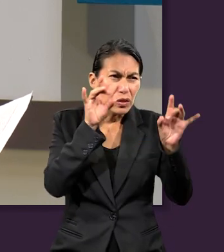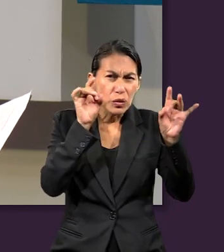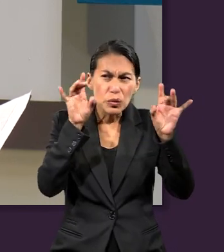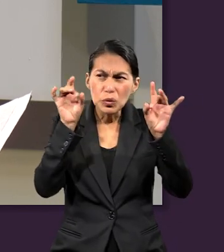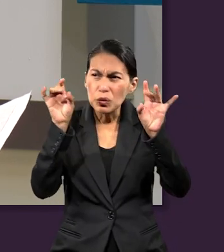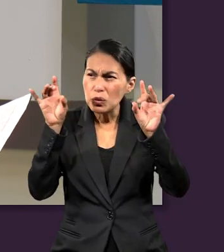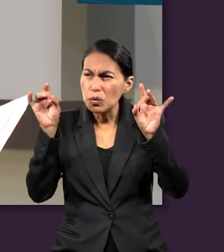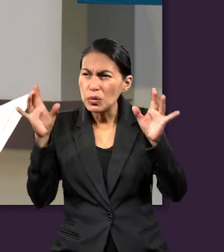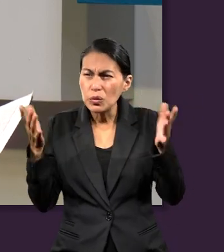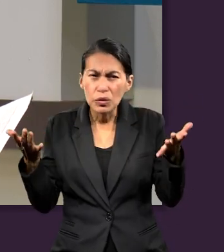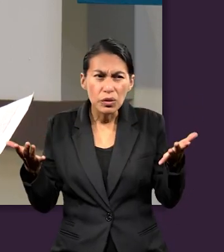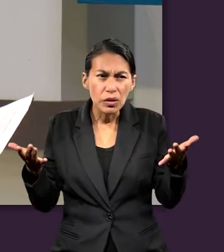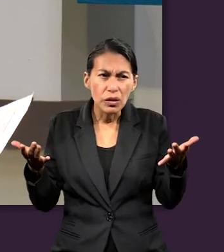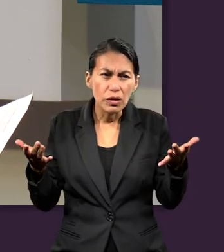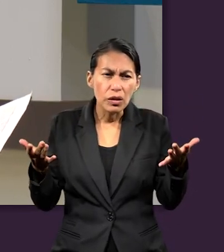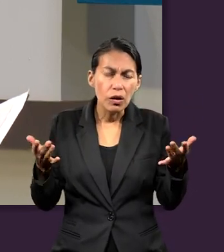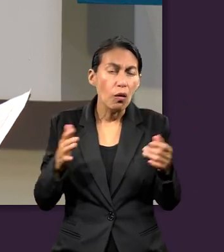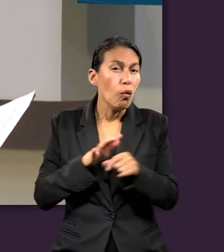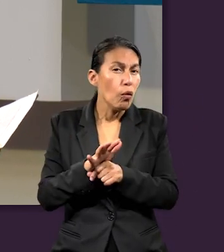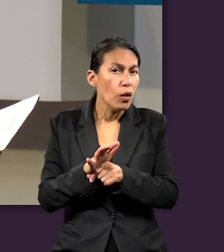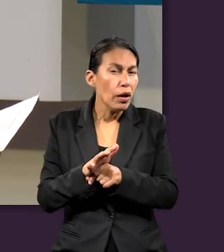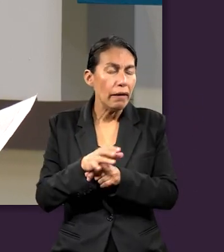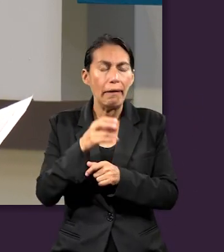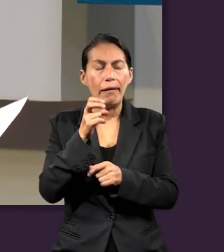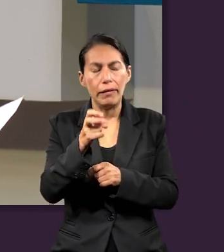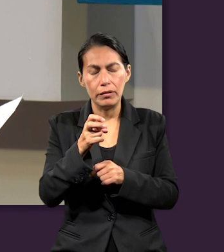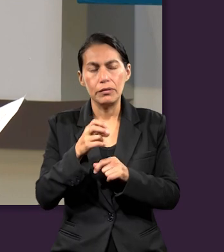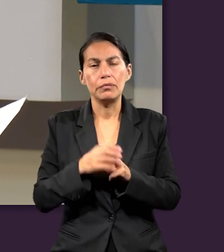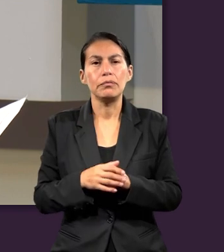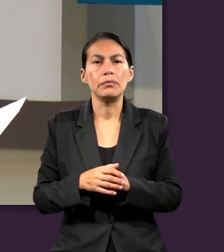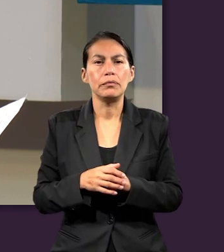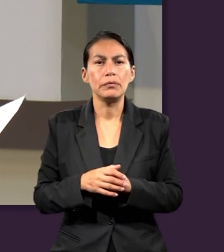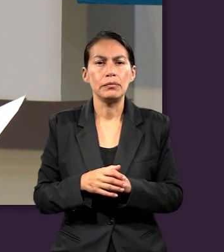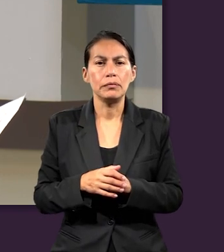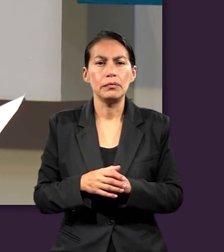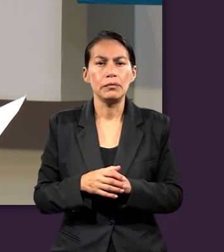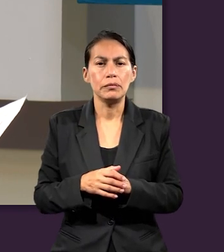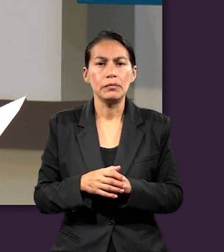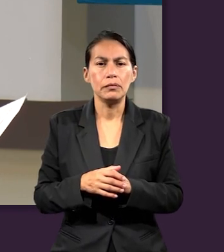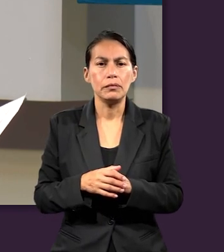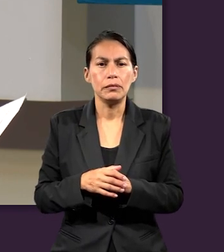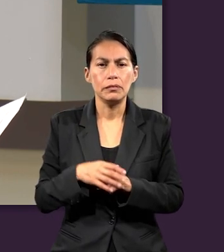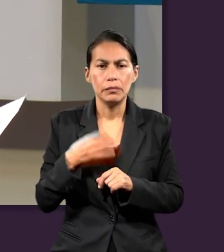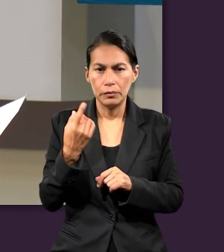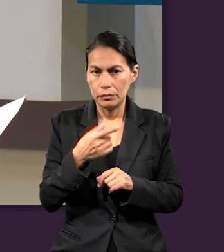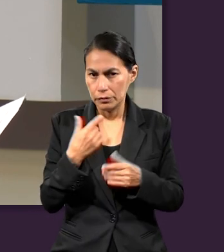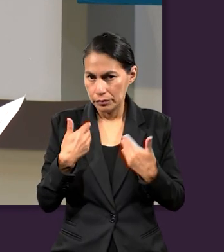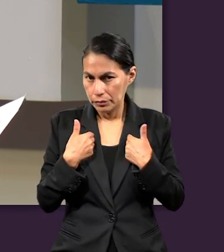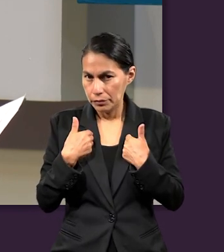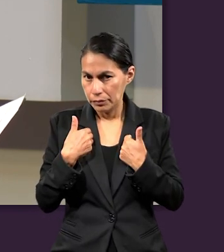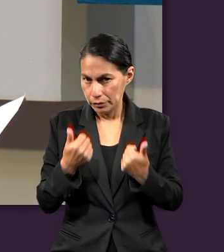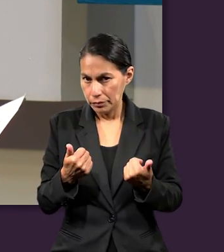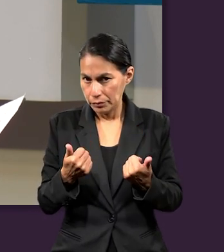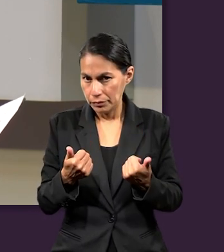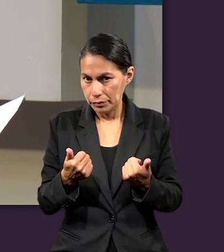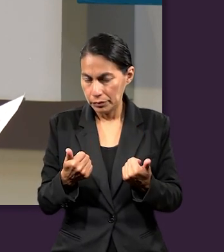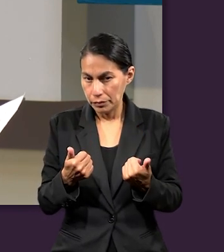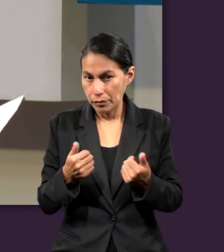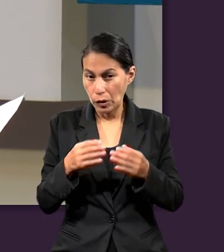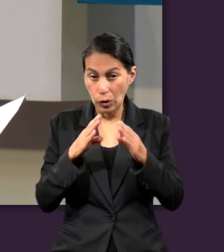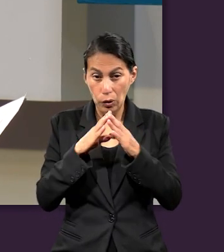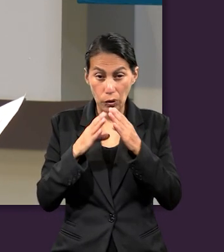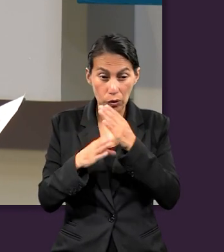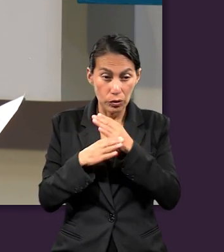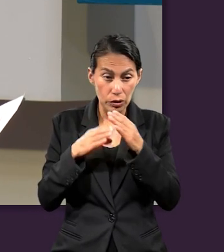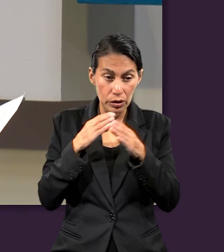la historia actual puede ser el escenario propicio con algún detonante para que las cosas